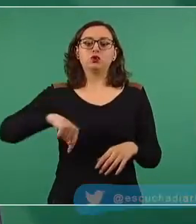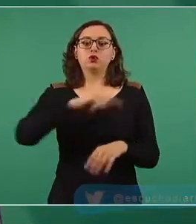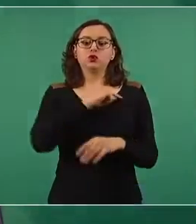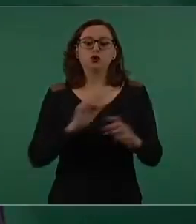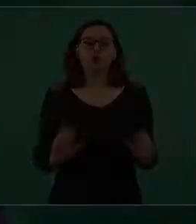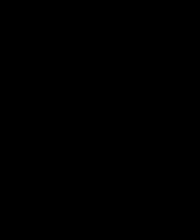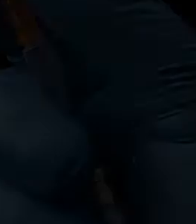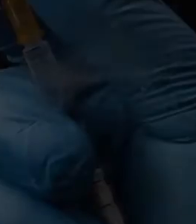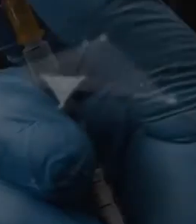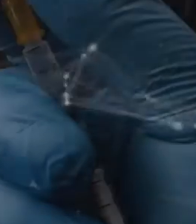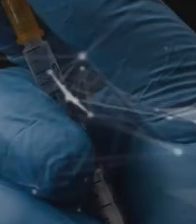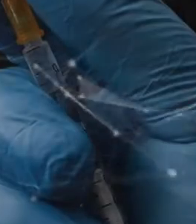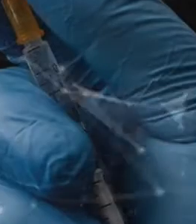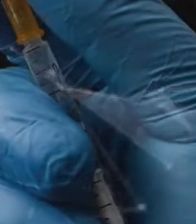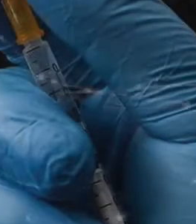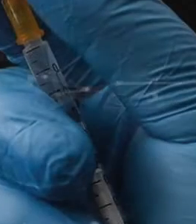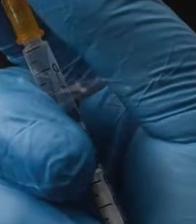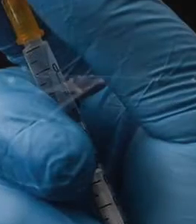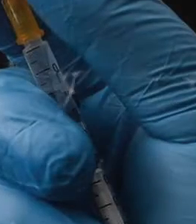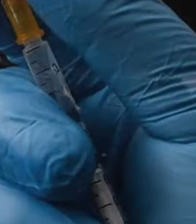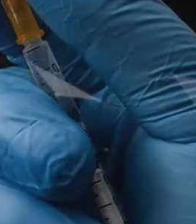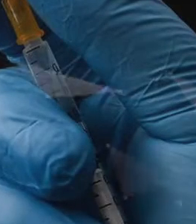informando.